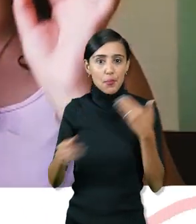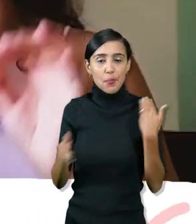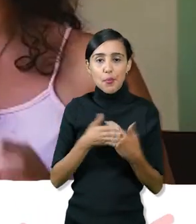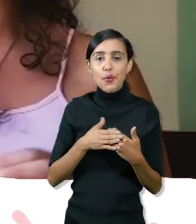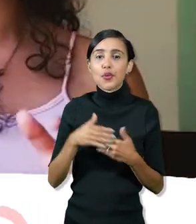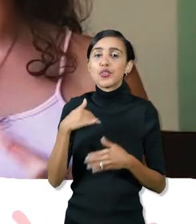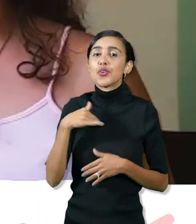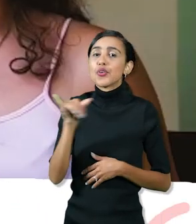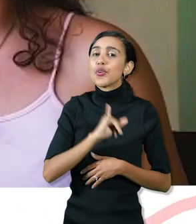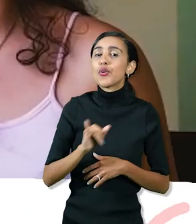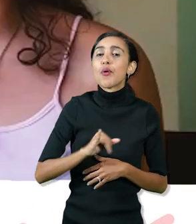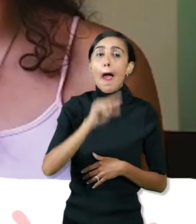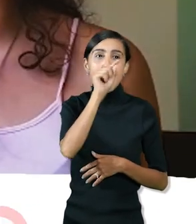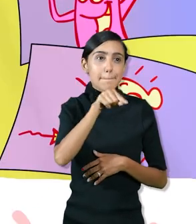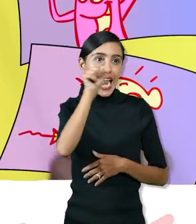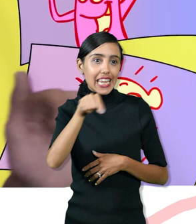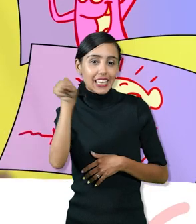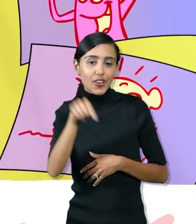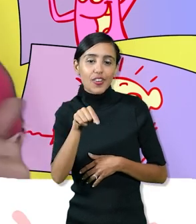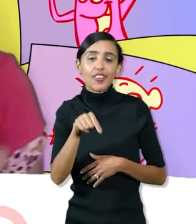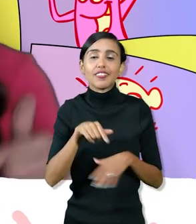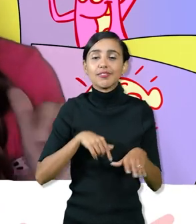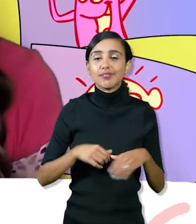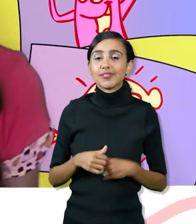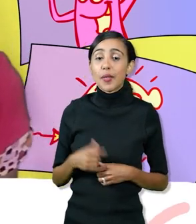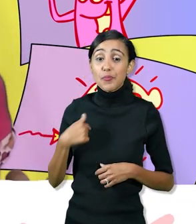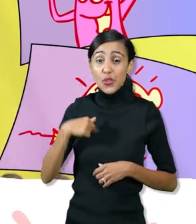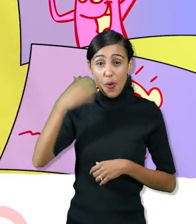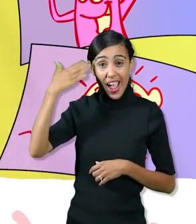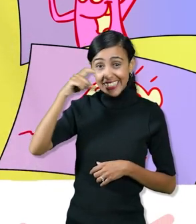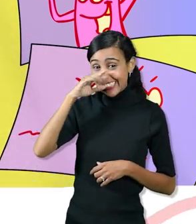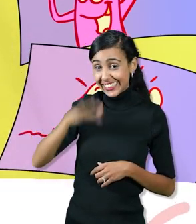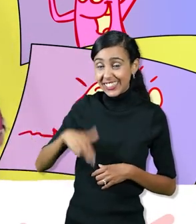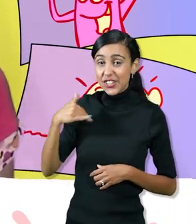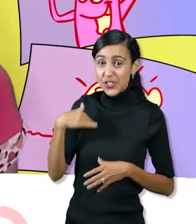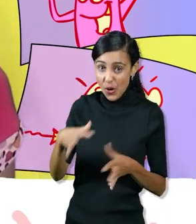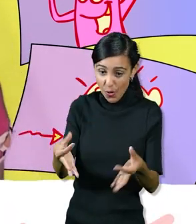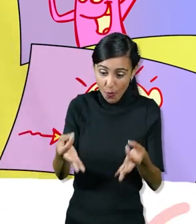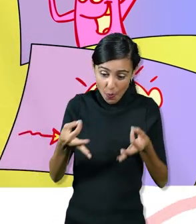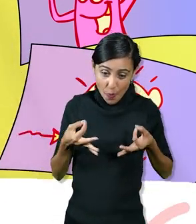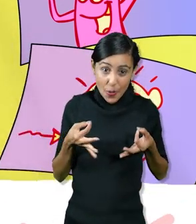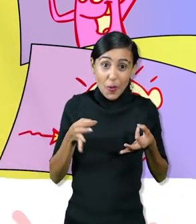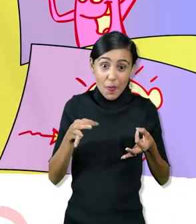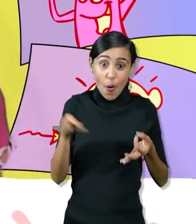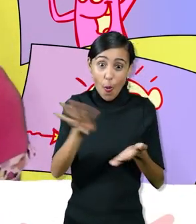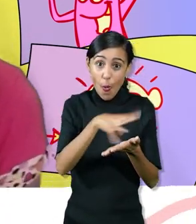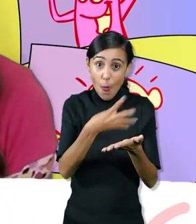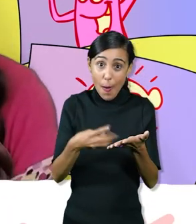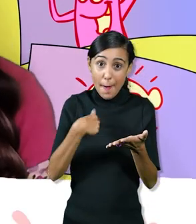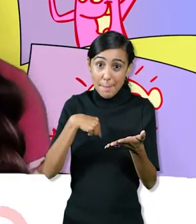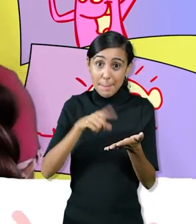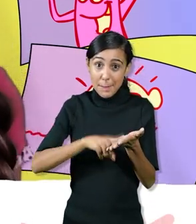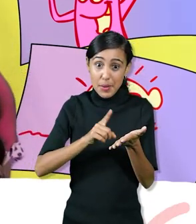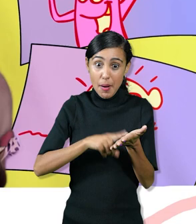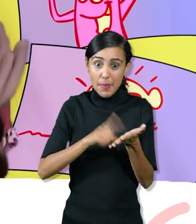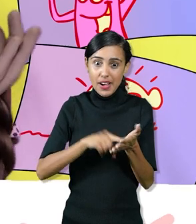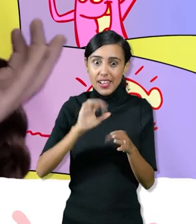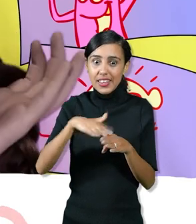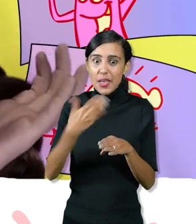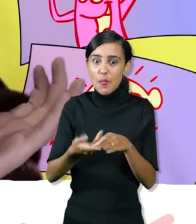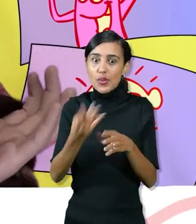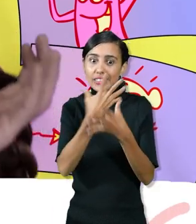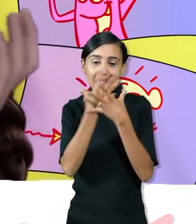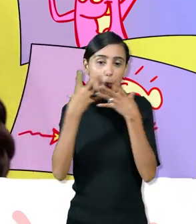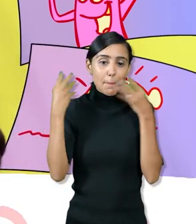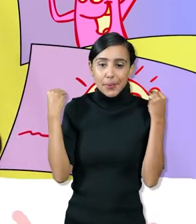así con los palitos, los dibujitos. Yo cuando era chiquitica le cogí un story a mi papá y después a él se le